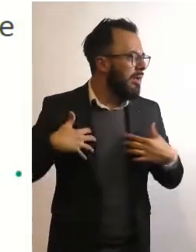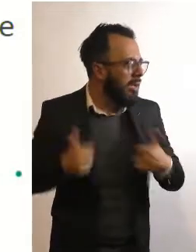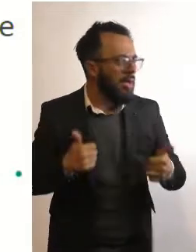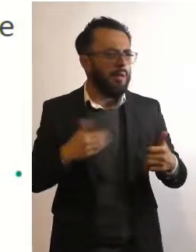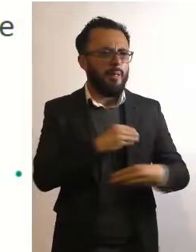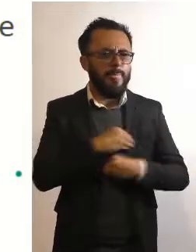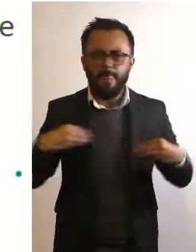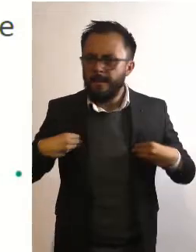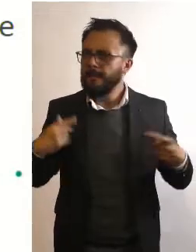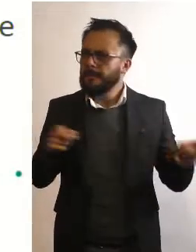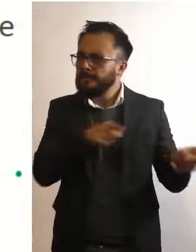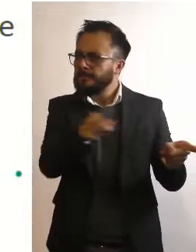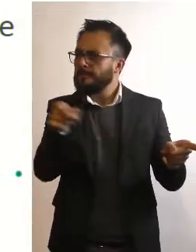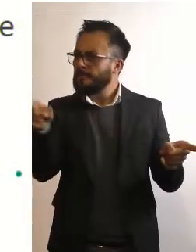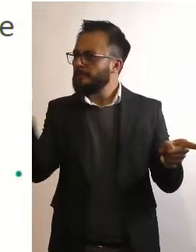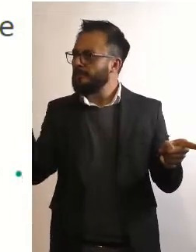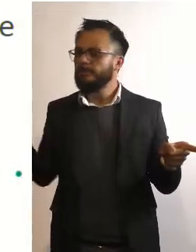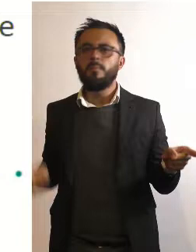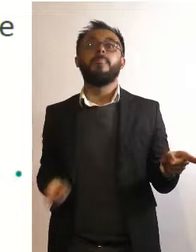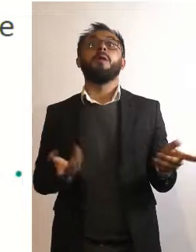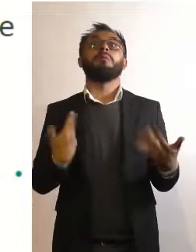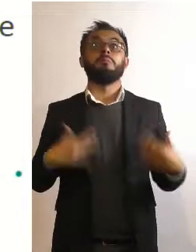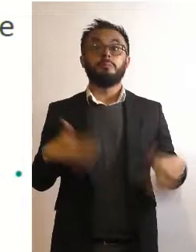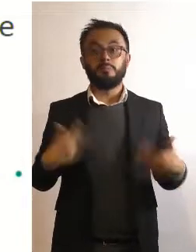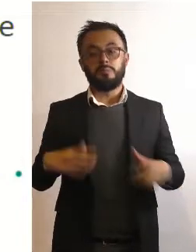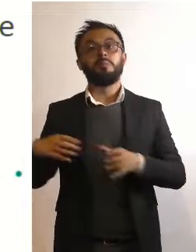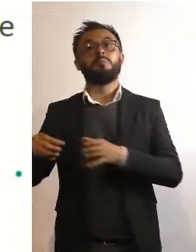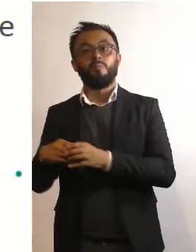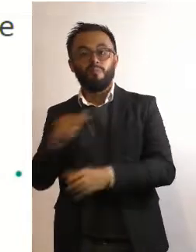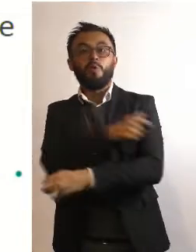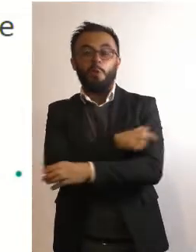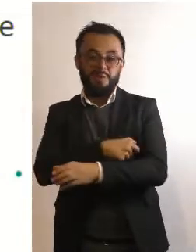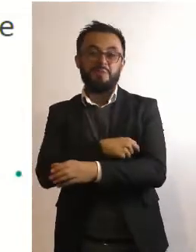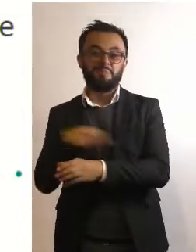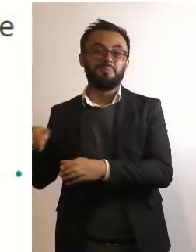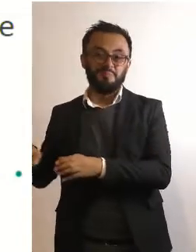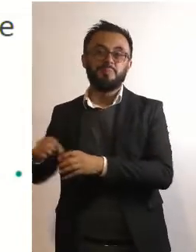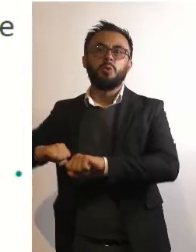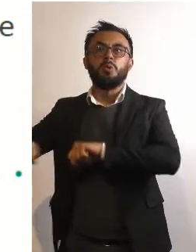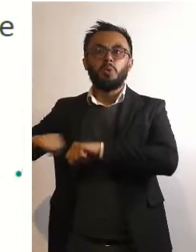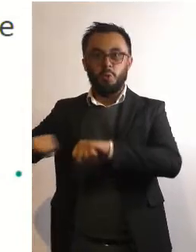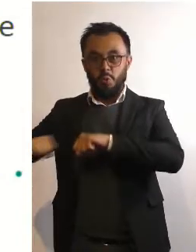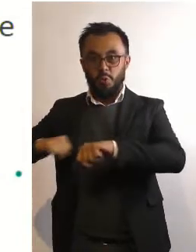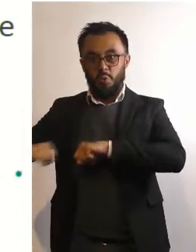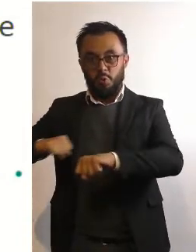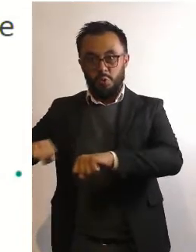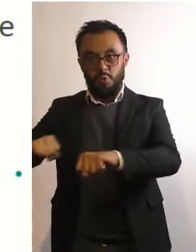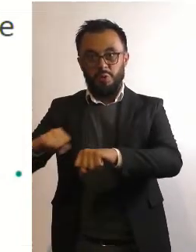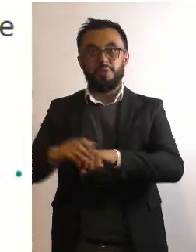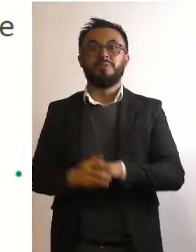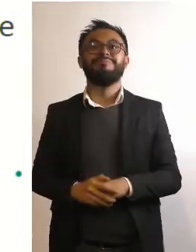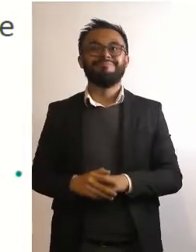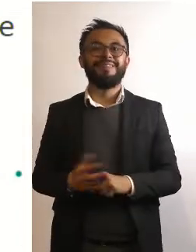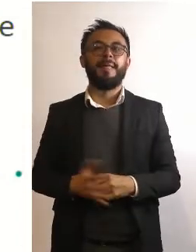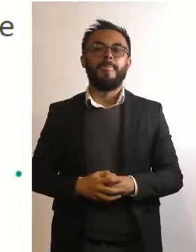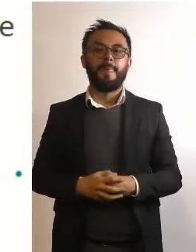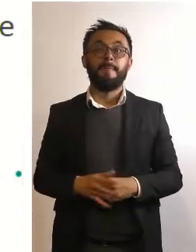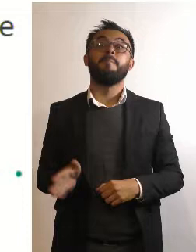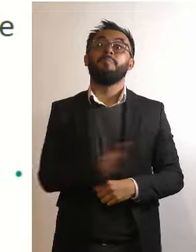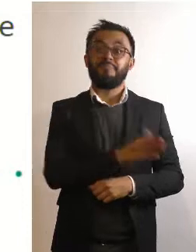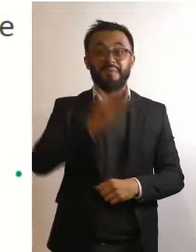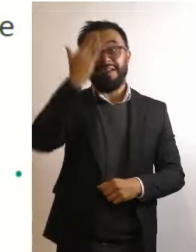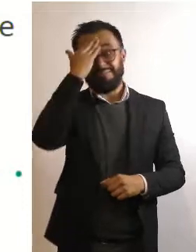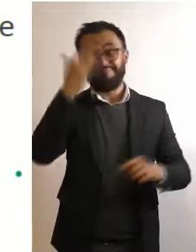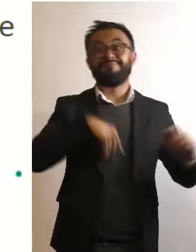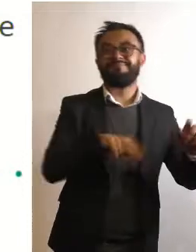y este, por supuesto, también trabajó en el momento en el cual se generó el ciberataque y el estallido